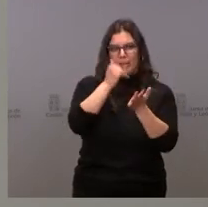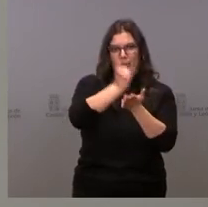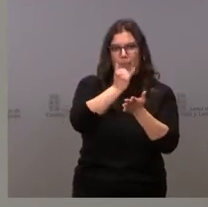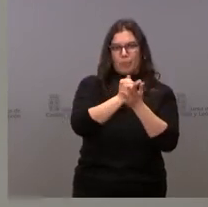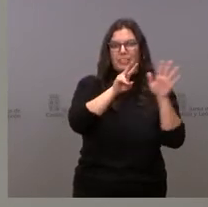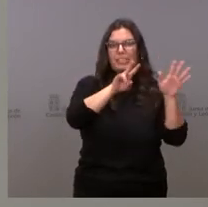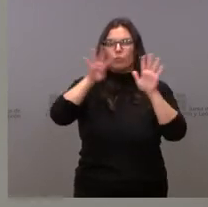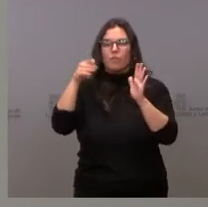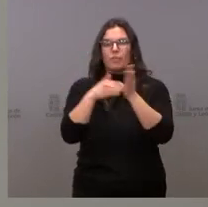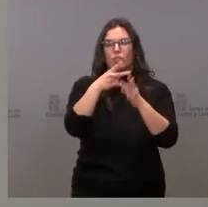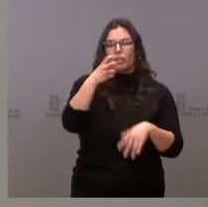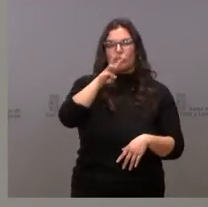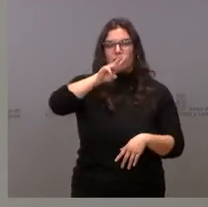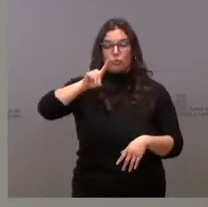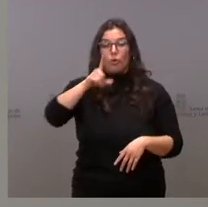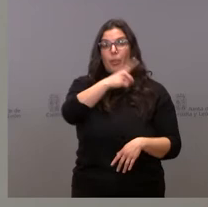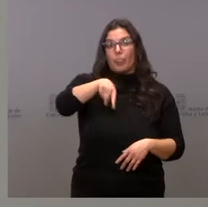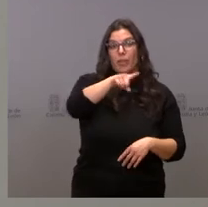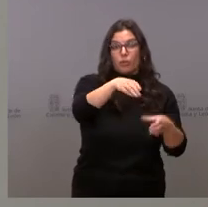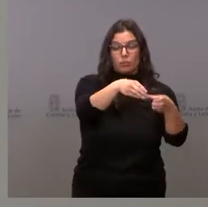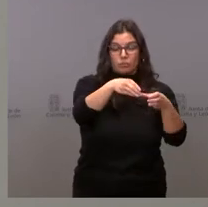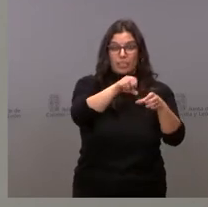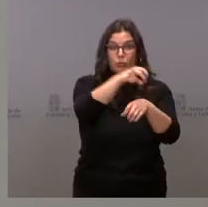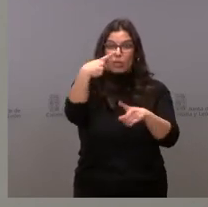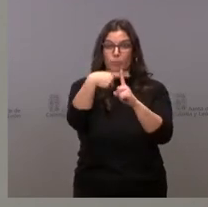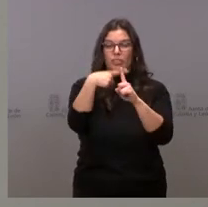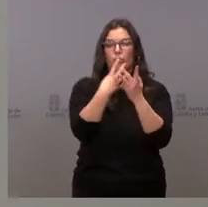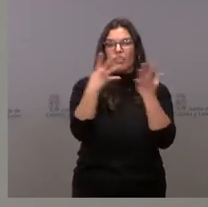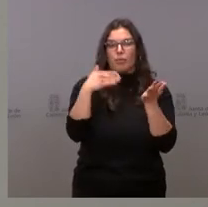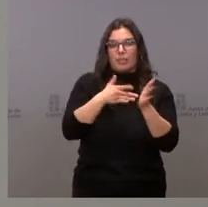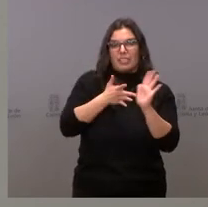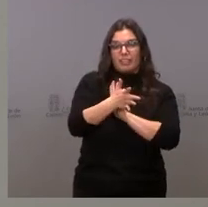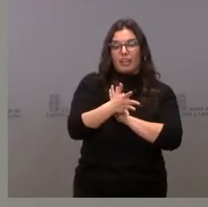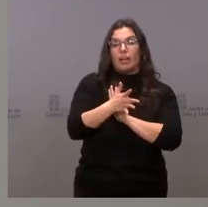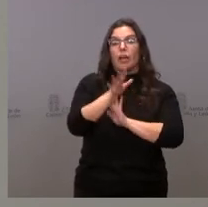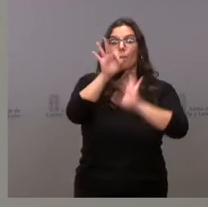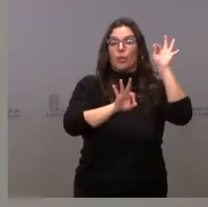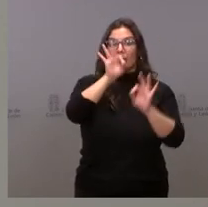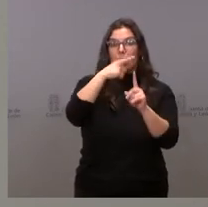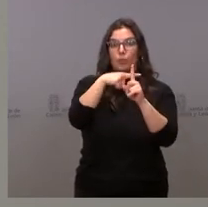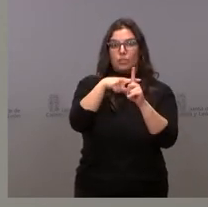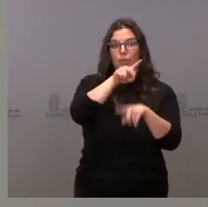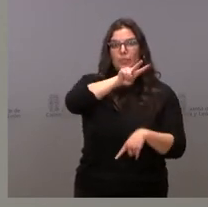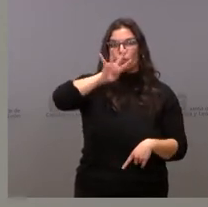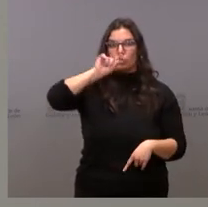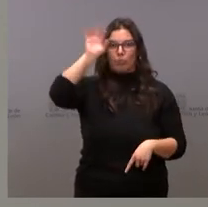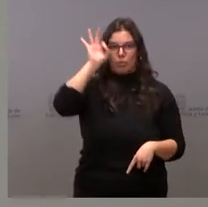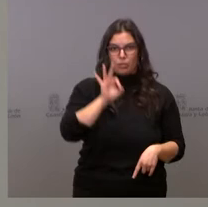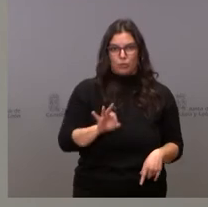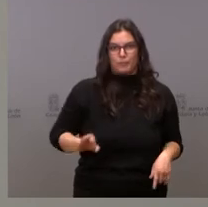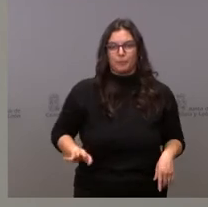1.231 de los que 19.000 han dado positivo lo que supone una tasa de positividad del 24%